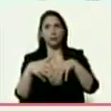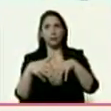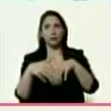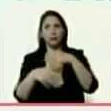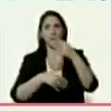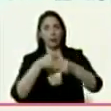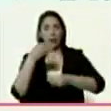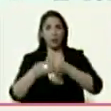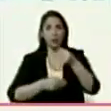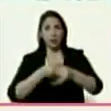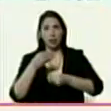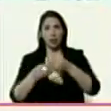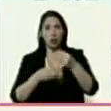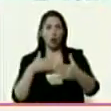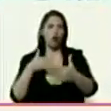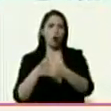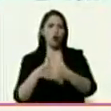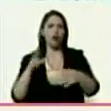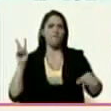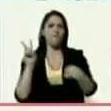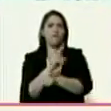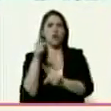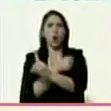hace en contra de la violencia